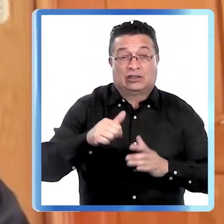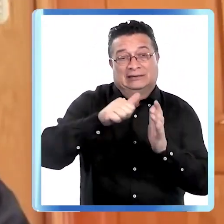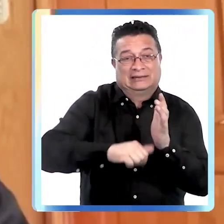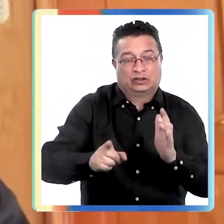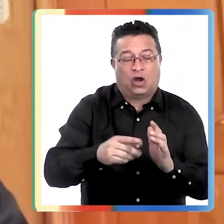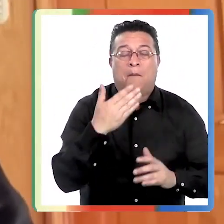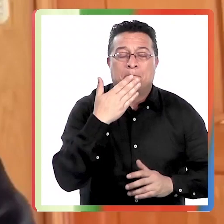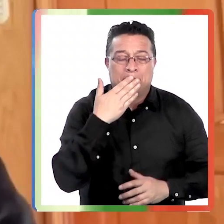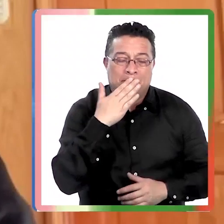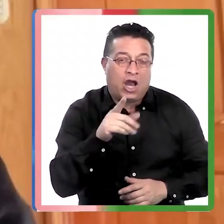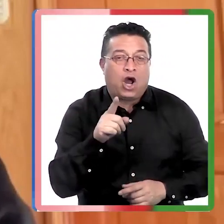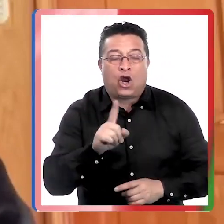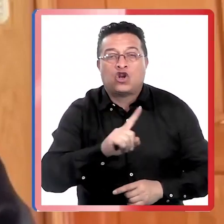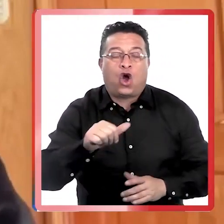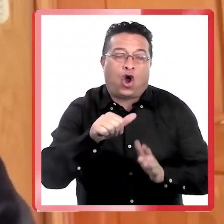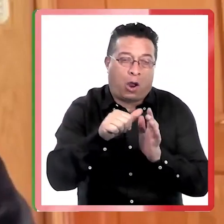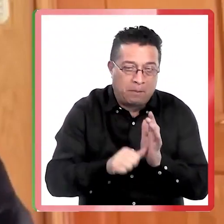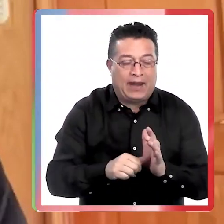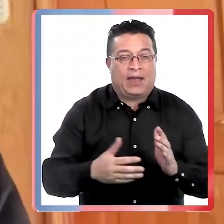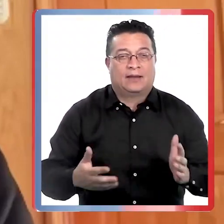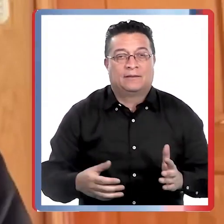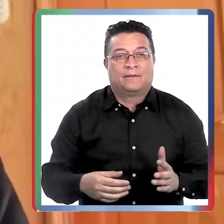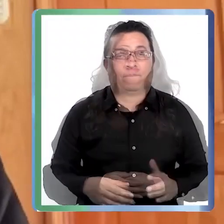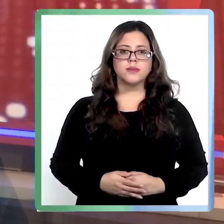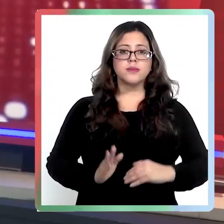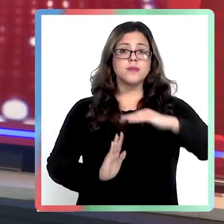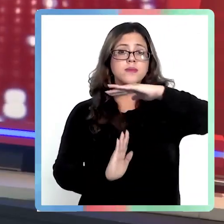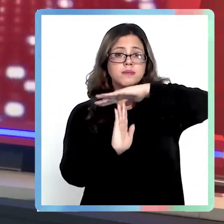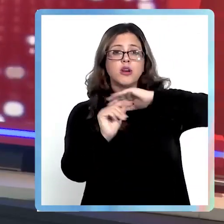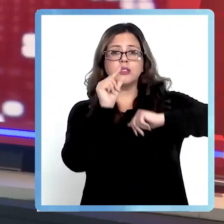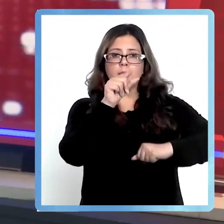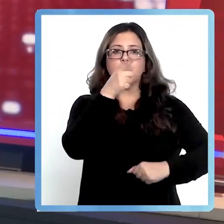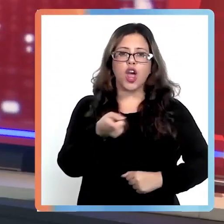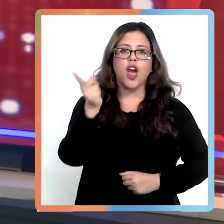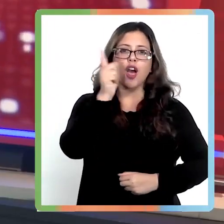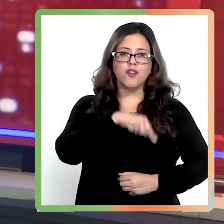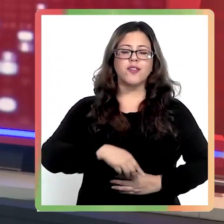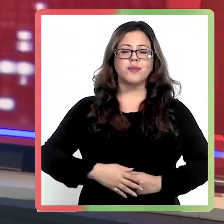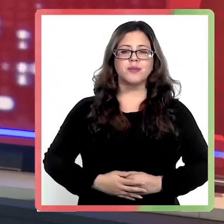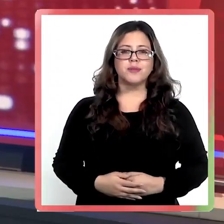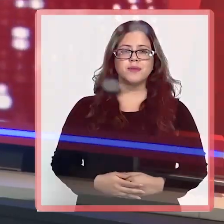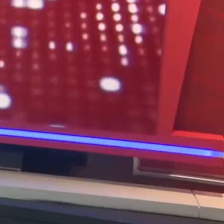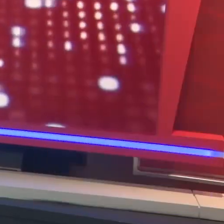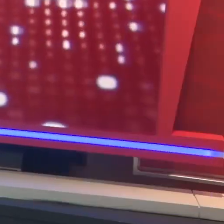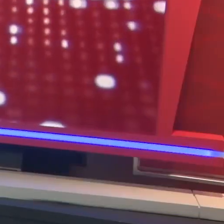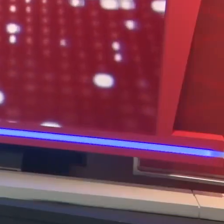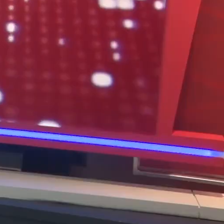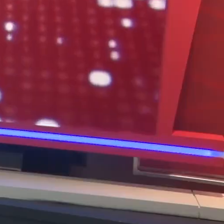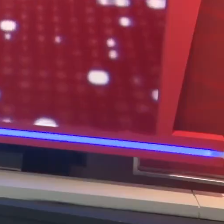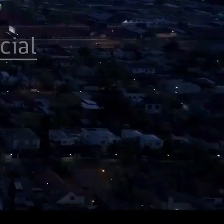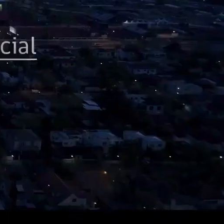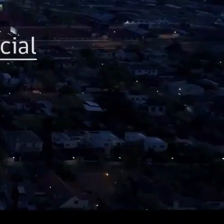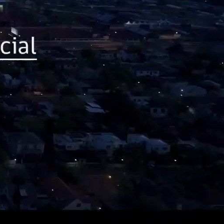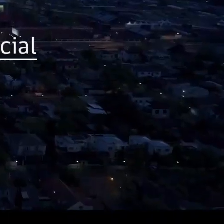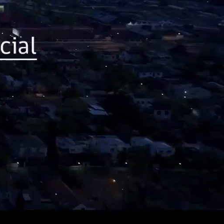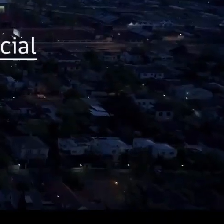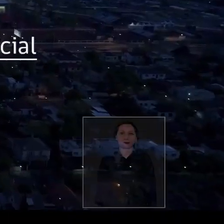con cirugía, siempre es una mejor alternativa no operar un niño. Vamos a la pausa y regresamos. No se vayan.